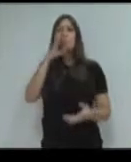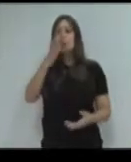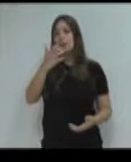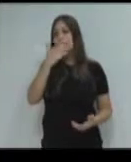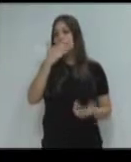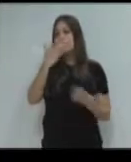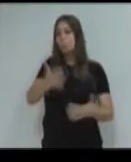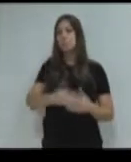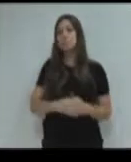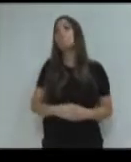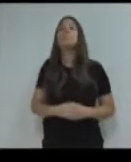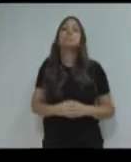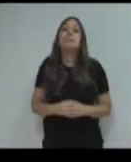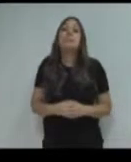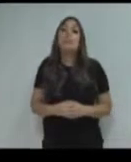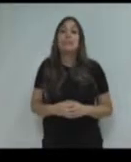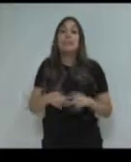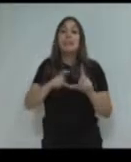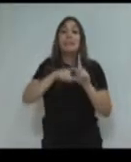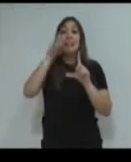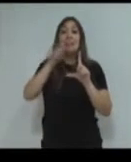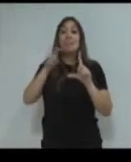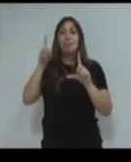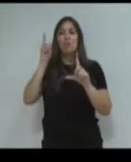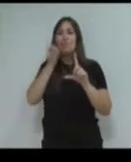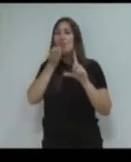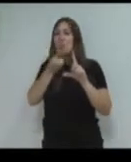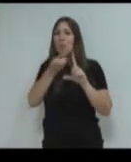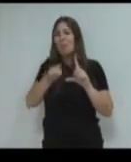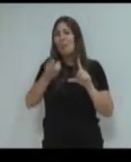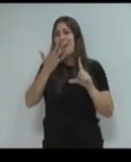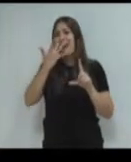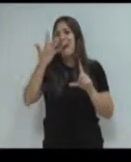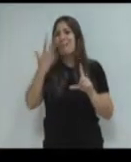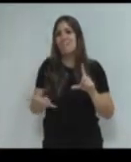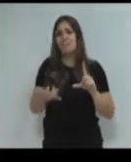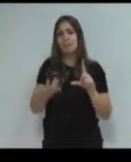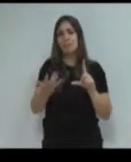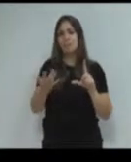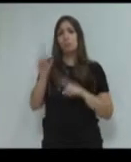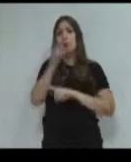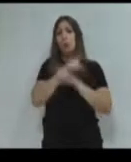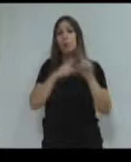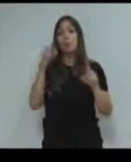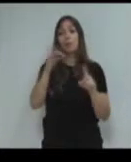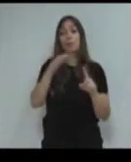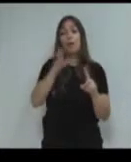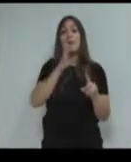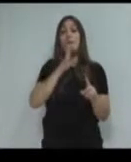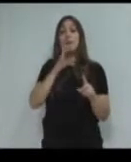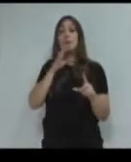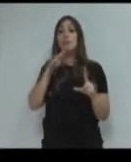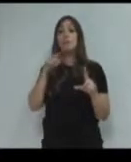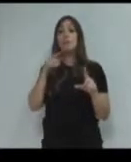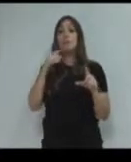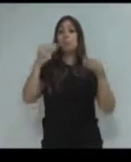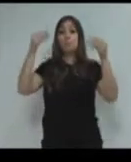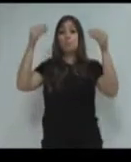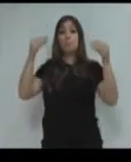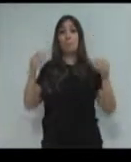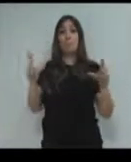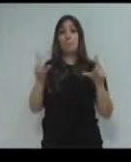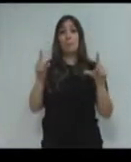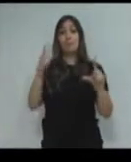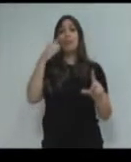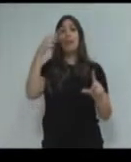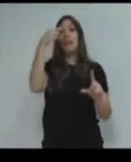Imaginemos que es un gráfico que tiene infinidad de información. El problema es que cuando pasas con el lector de pantallas por